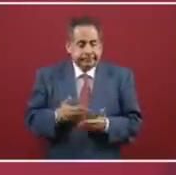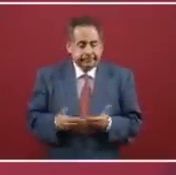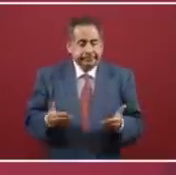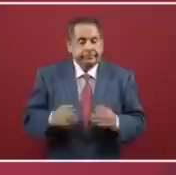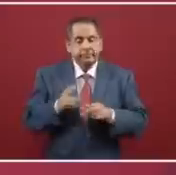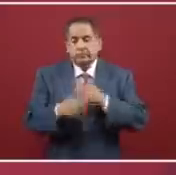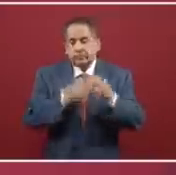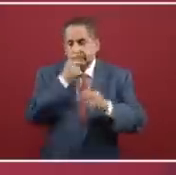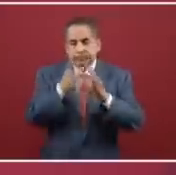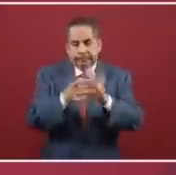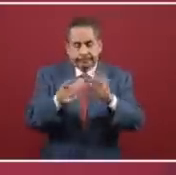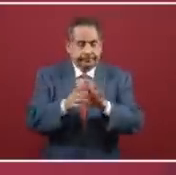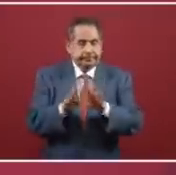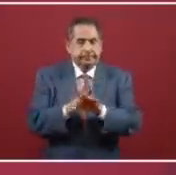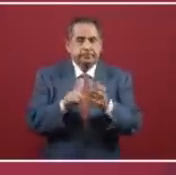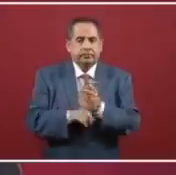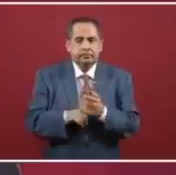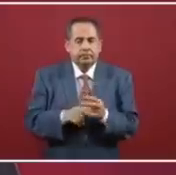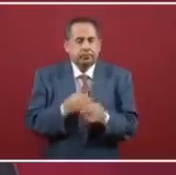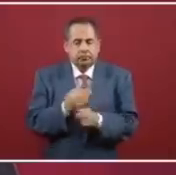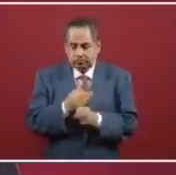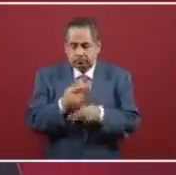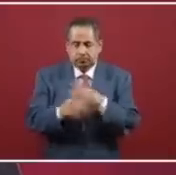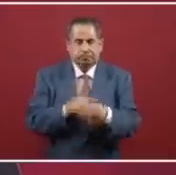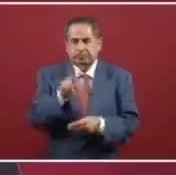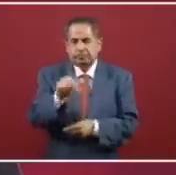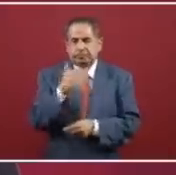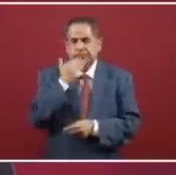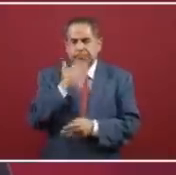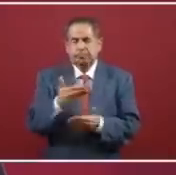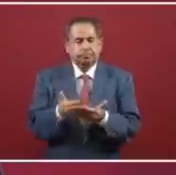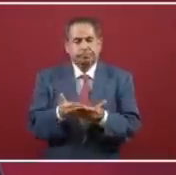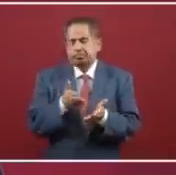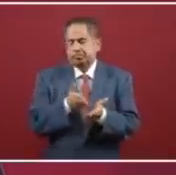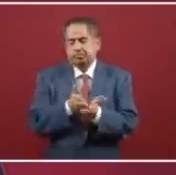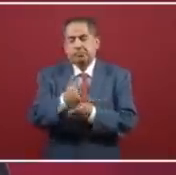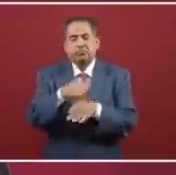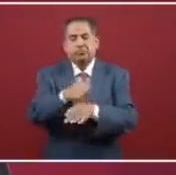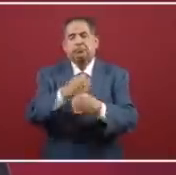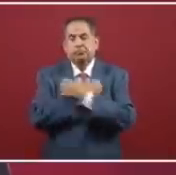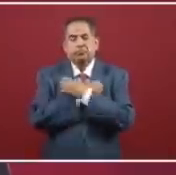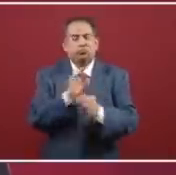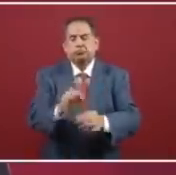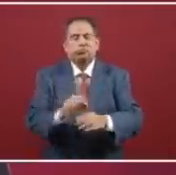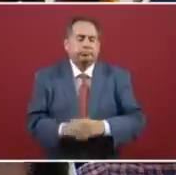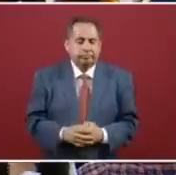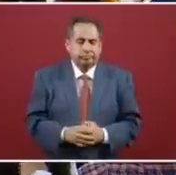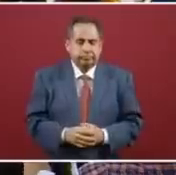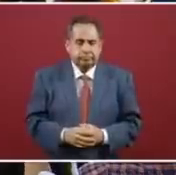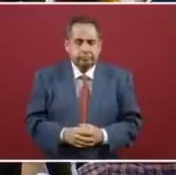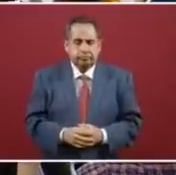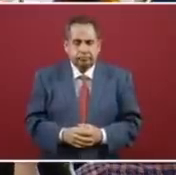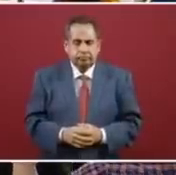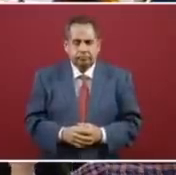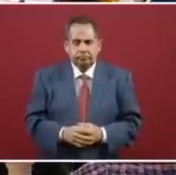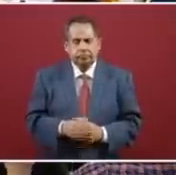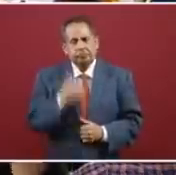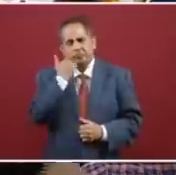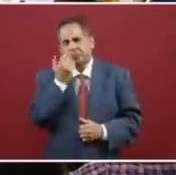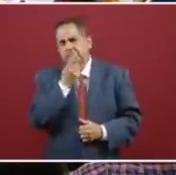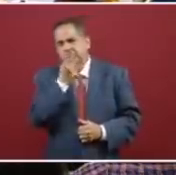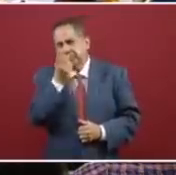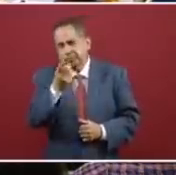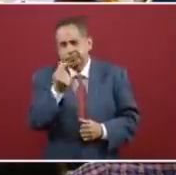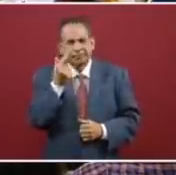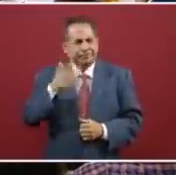ahora lo que puedo decir es que vamos bien en materia educativa presidente quería